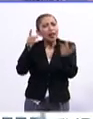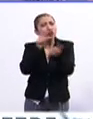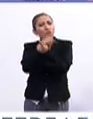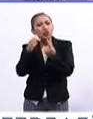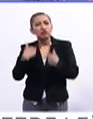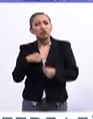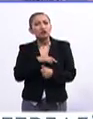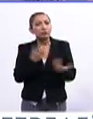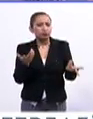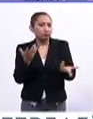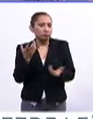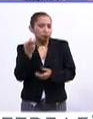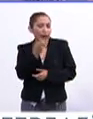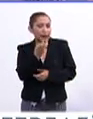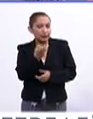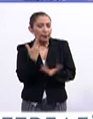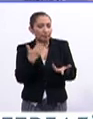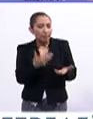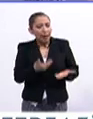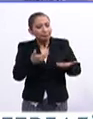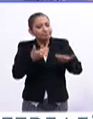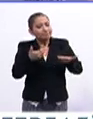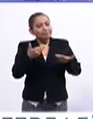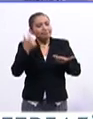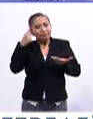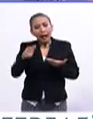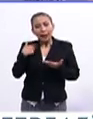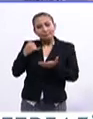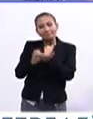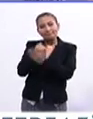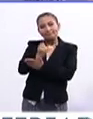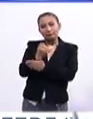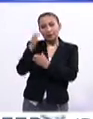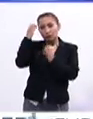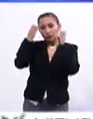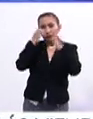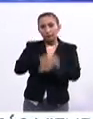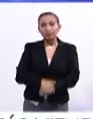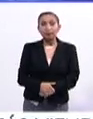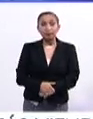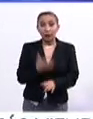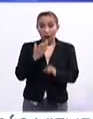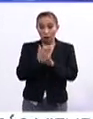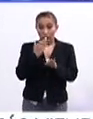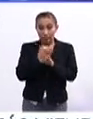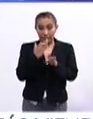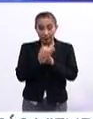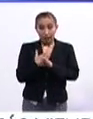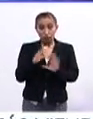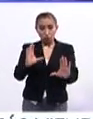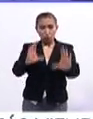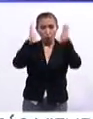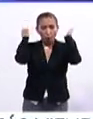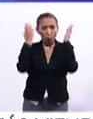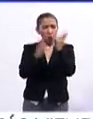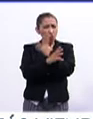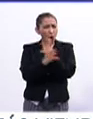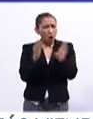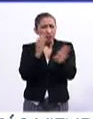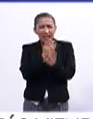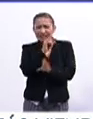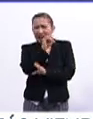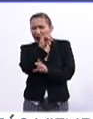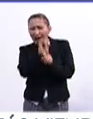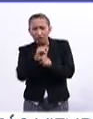entre nosotros, ¿no? Como creo que fue el motor principal para llegar a esta exposición. En la actualidad, la velocidad de la producción de datos y